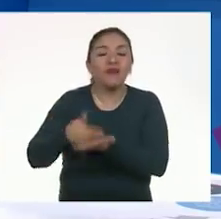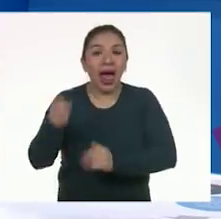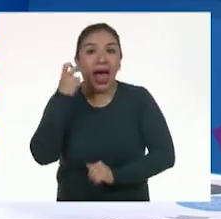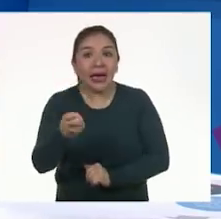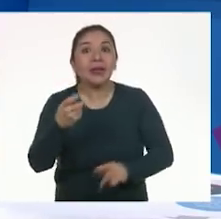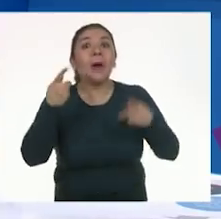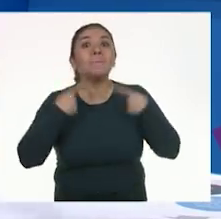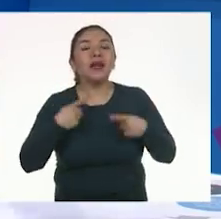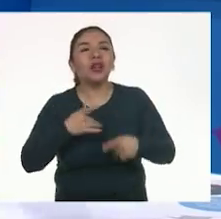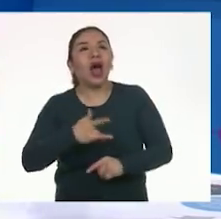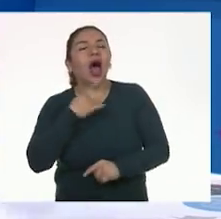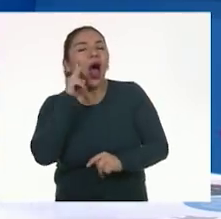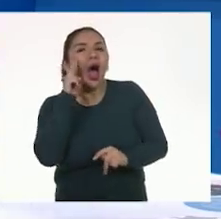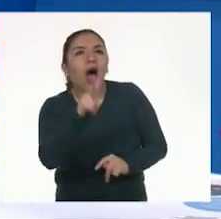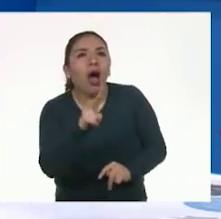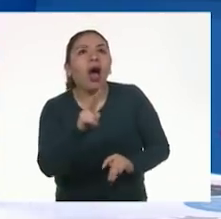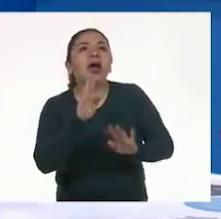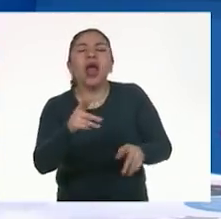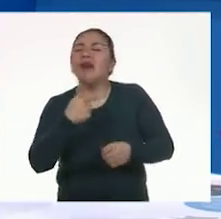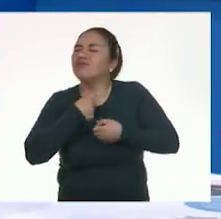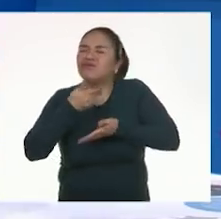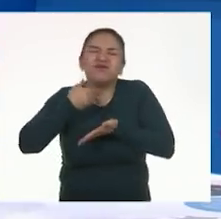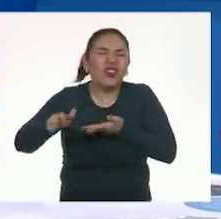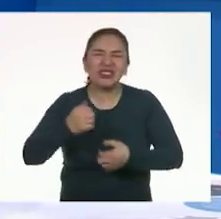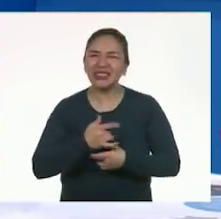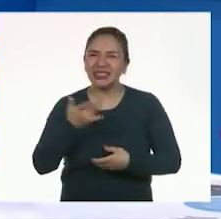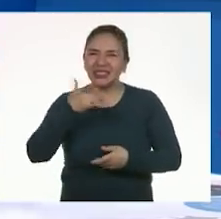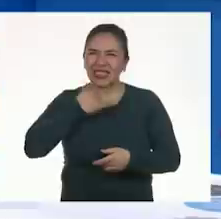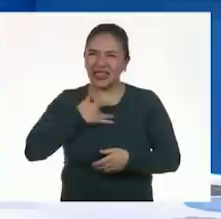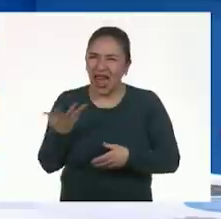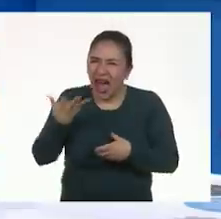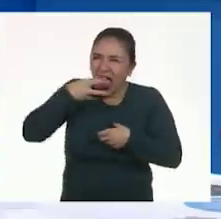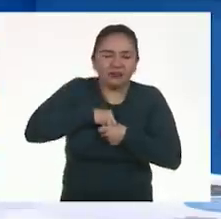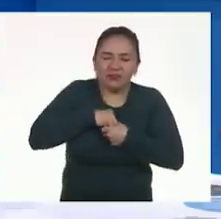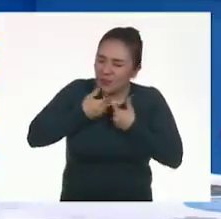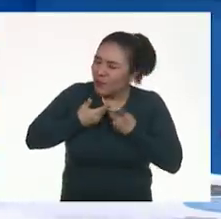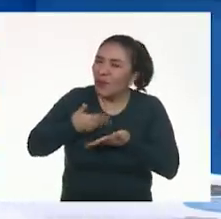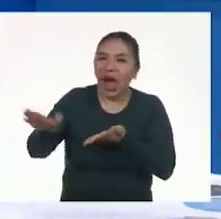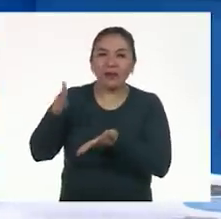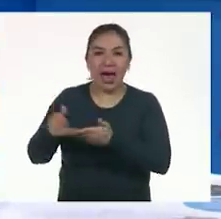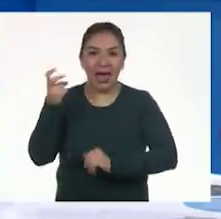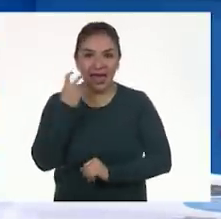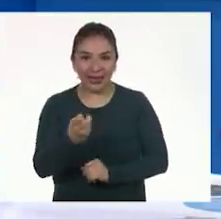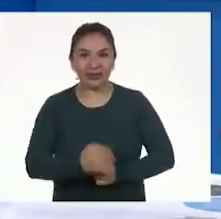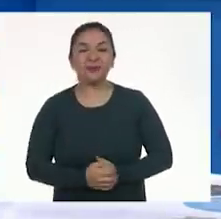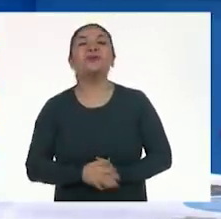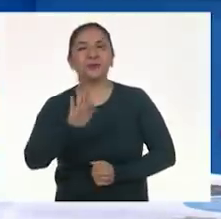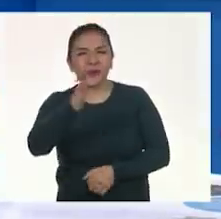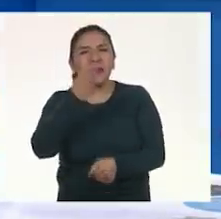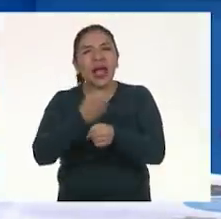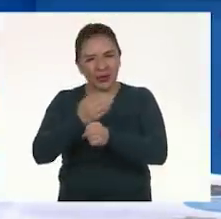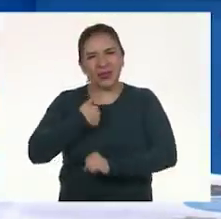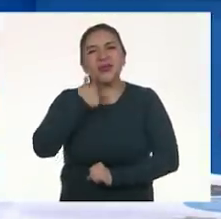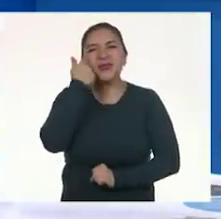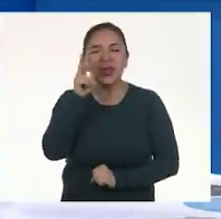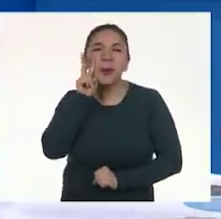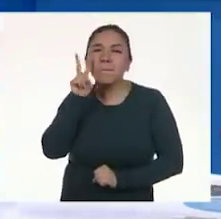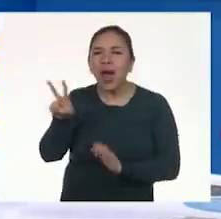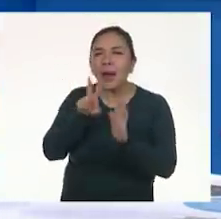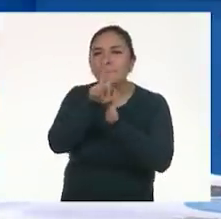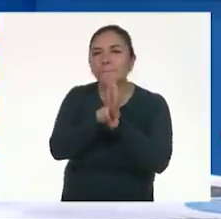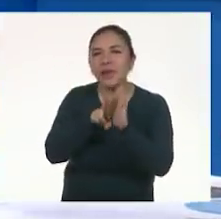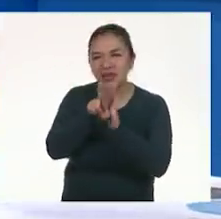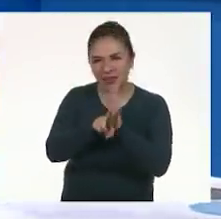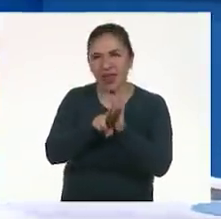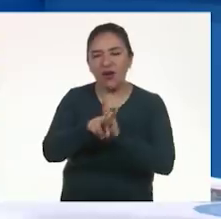ese momento fluya sus emociones. Me gustaría que viéramos un video